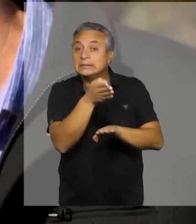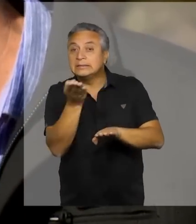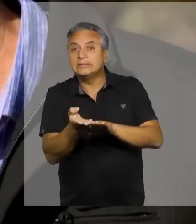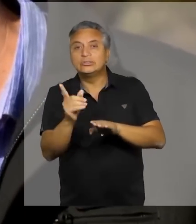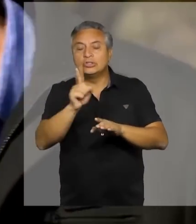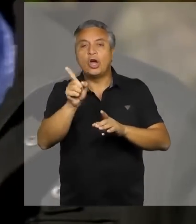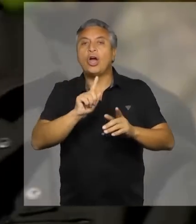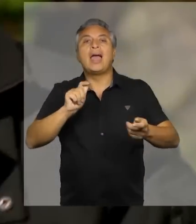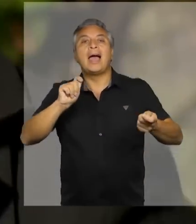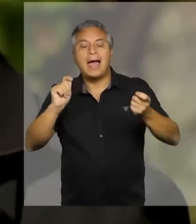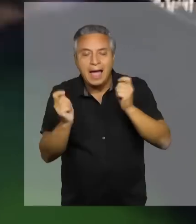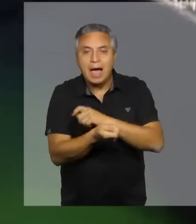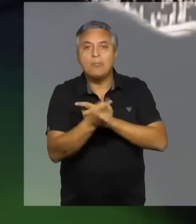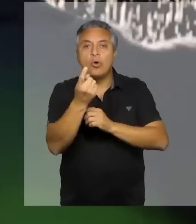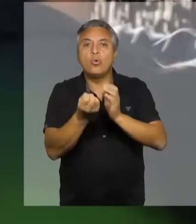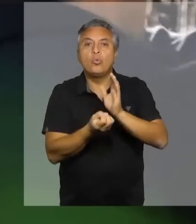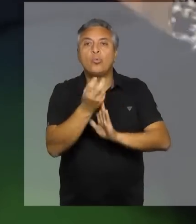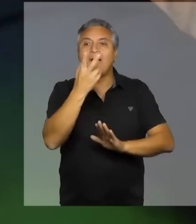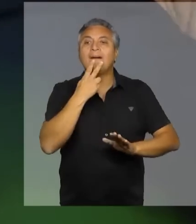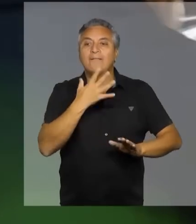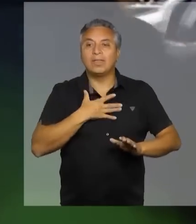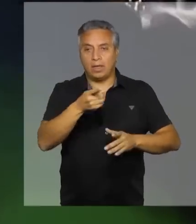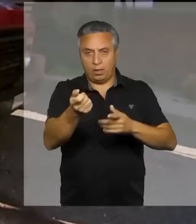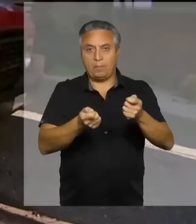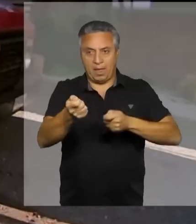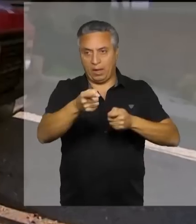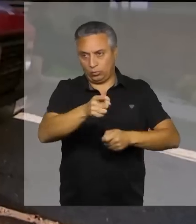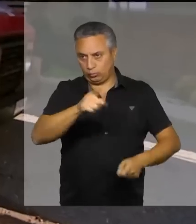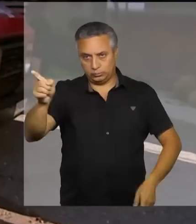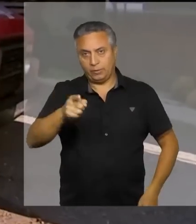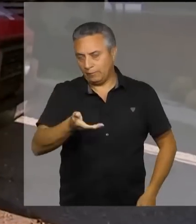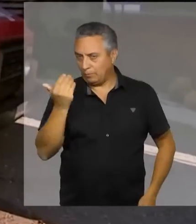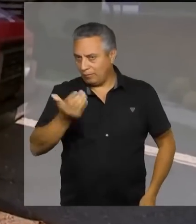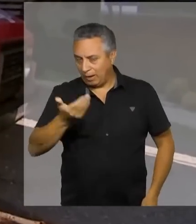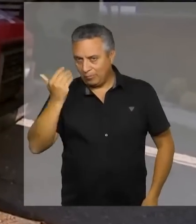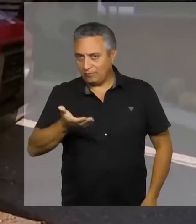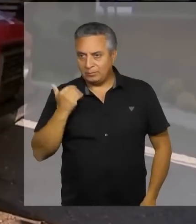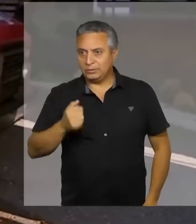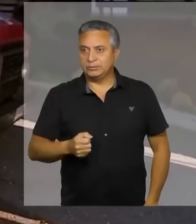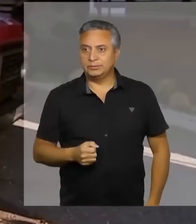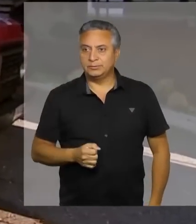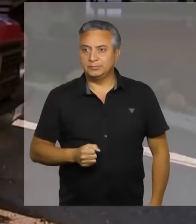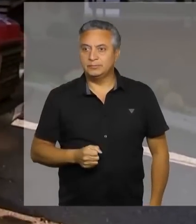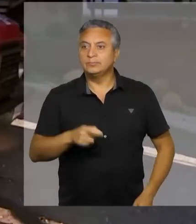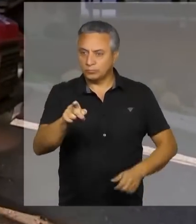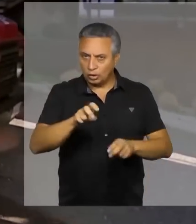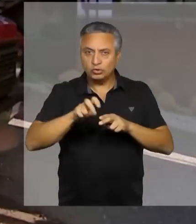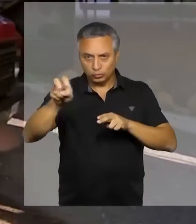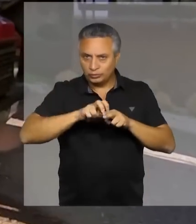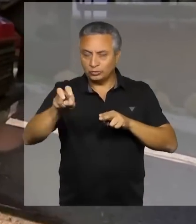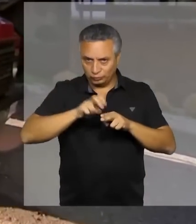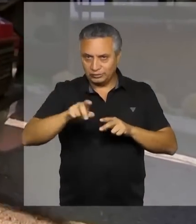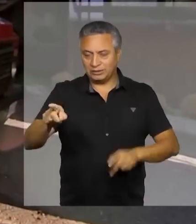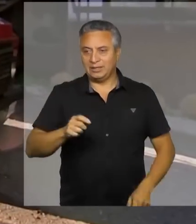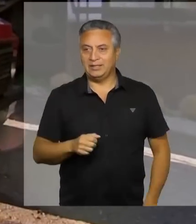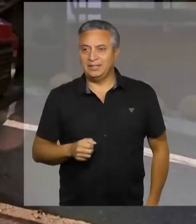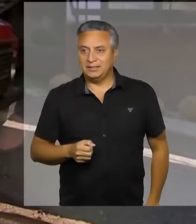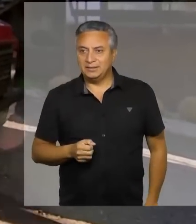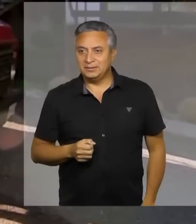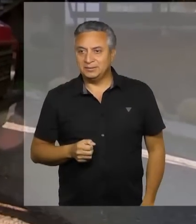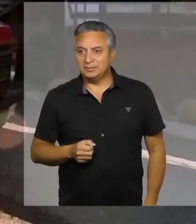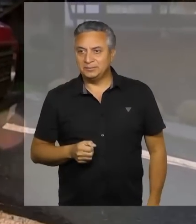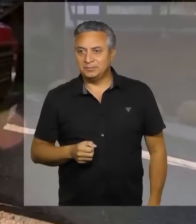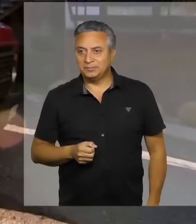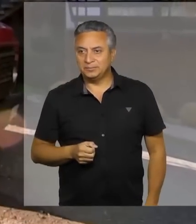una nueva vida, hombre. Tú manejas, vamos. ¿Qué manejo? ¿Qué quieres sacar? Súbete, estos trapos. Súbete. Me subo. Vamos a limpiar